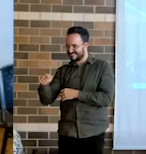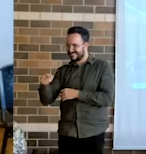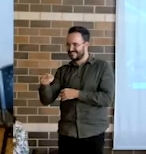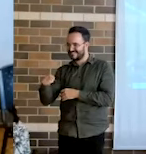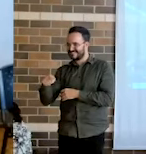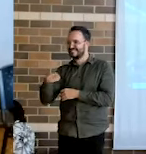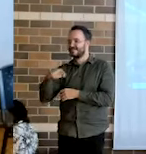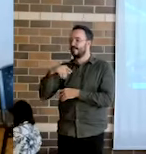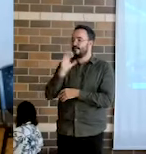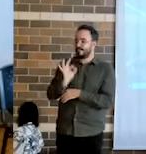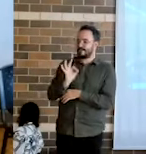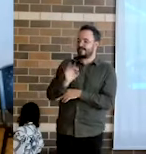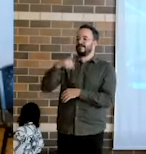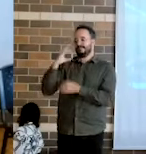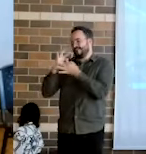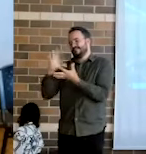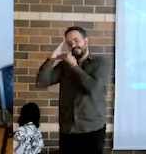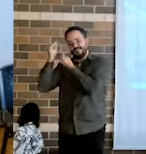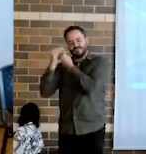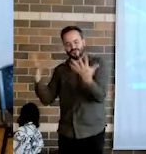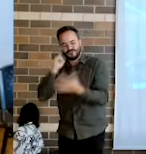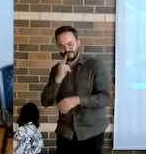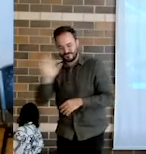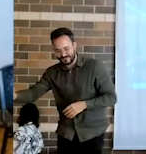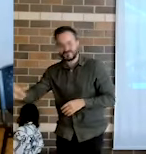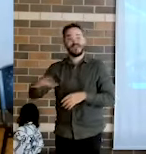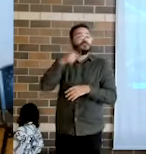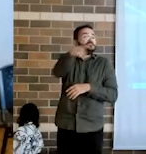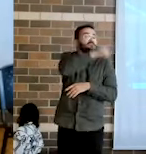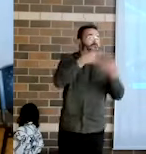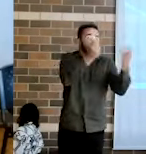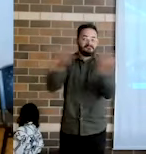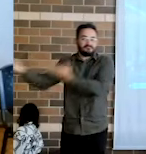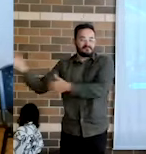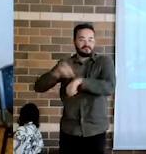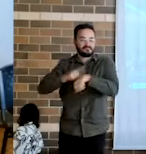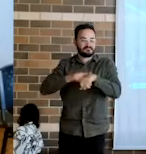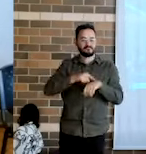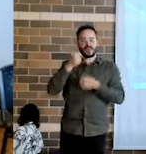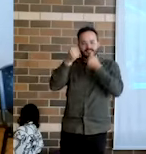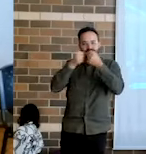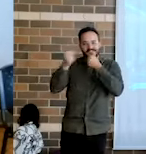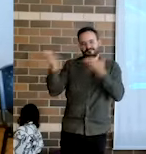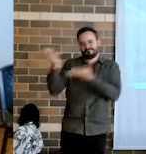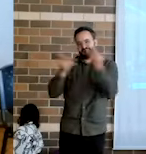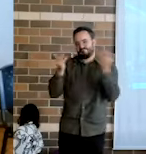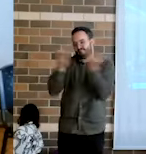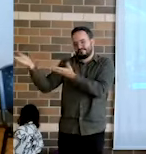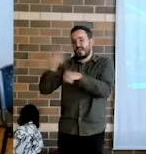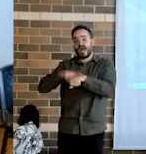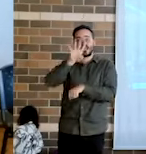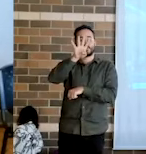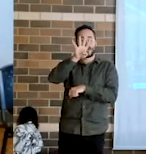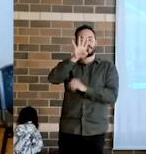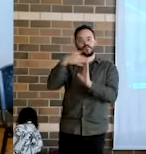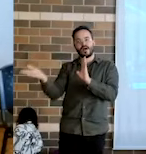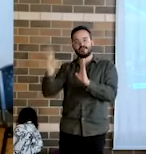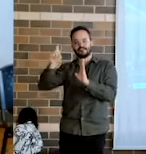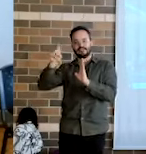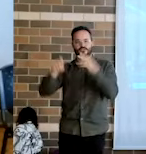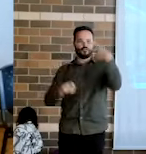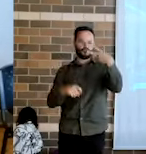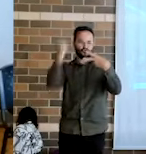Casa de Saberes Pluridiálogos y Saberes Sordos. Bienvenidos. Es una entrevista